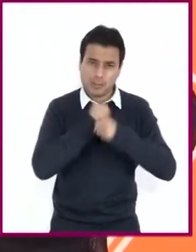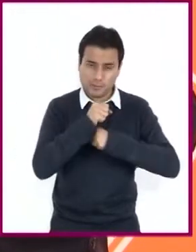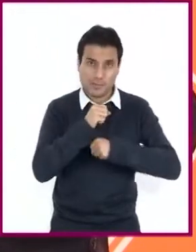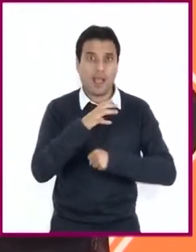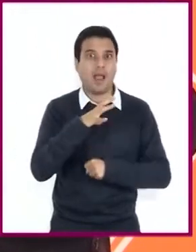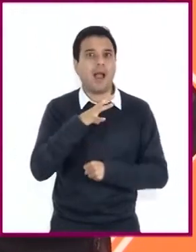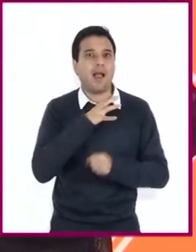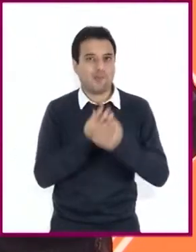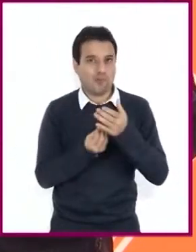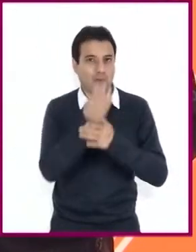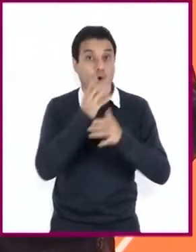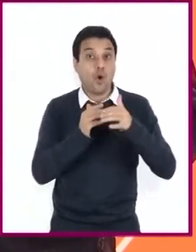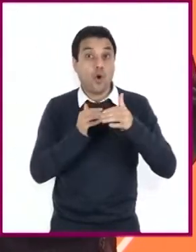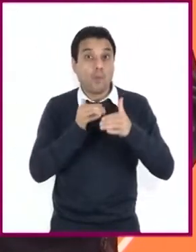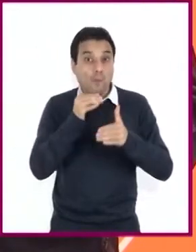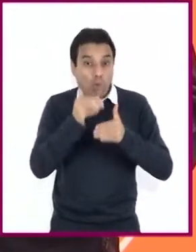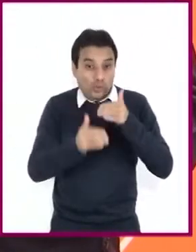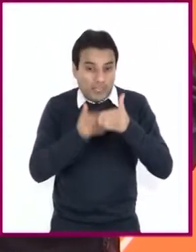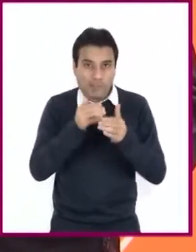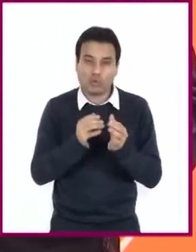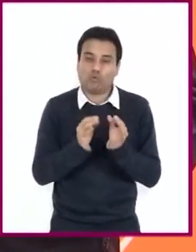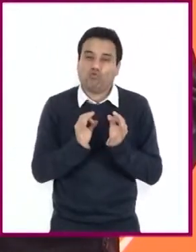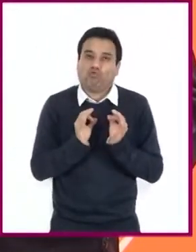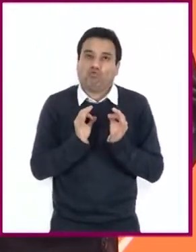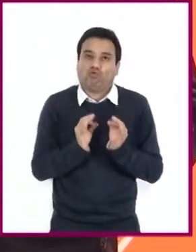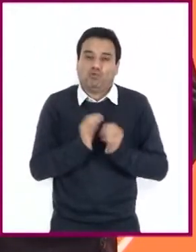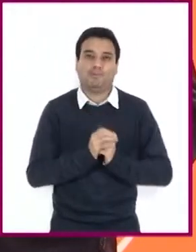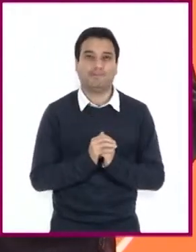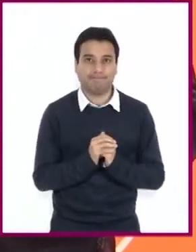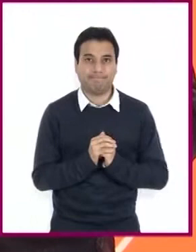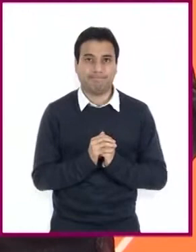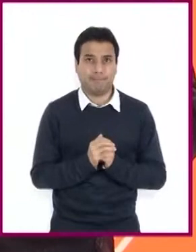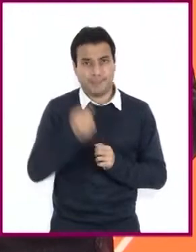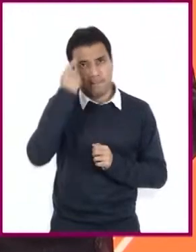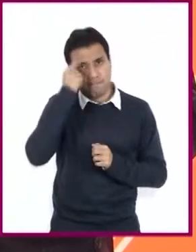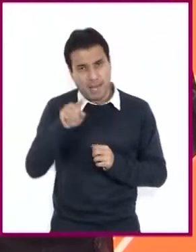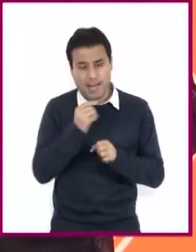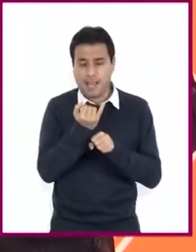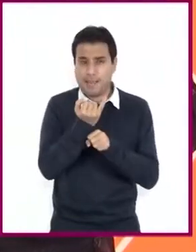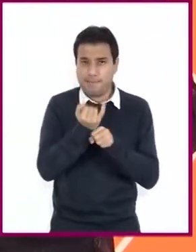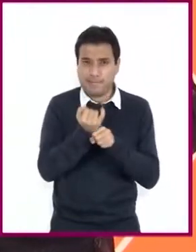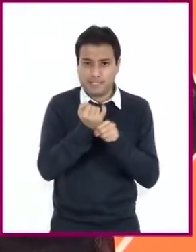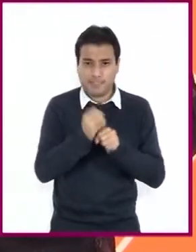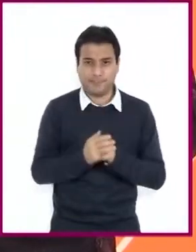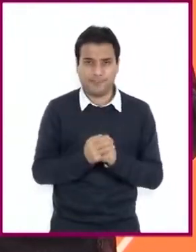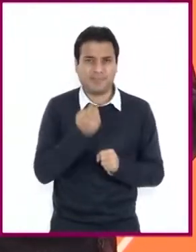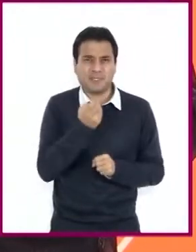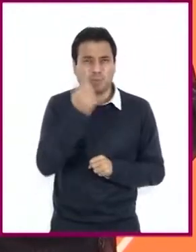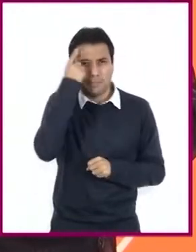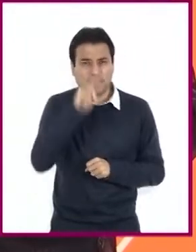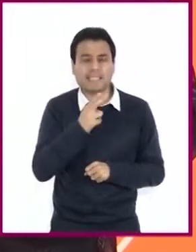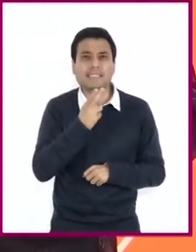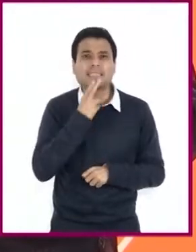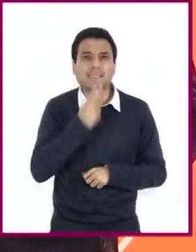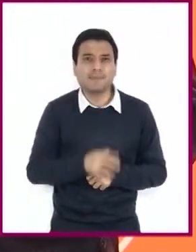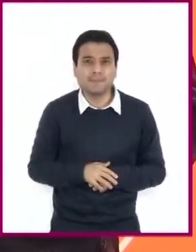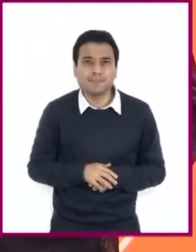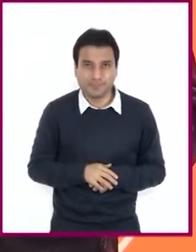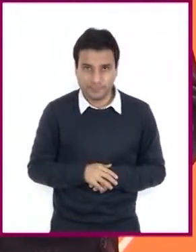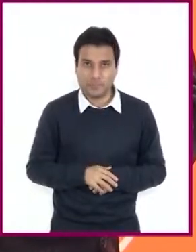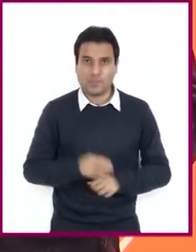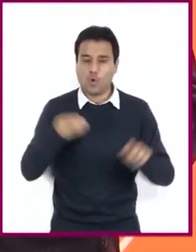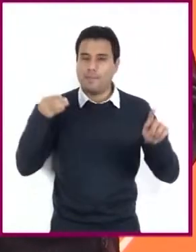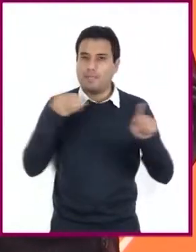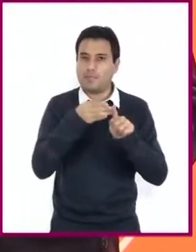procedimiento que tiene ciertas bases comunes para llevar a cabo cualquier investigación y que busca un resultado objetivo